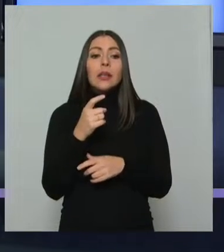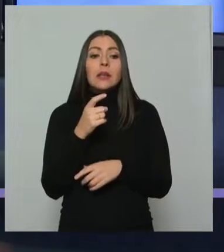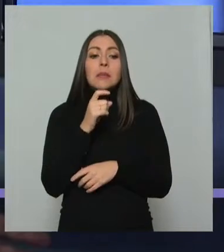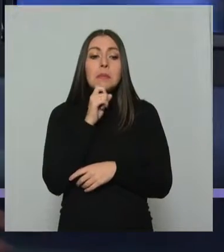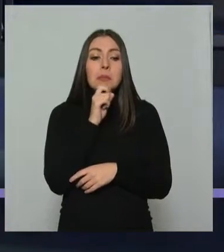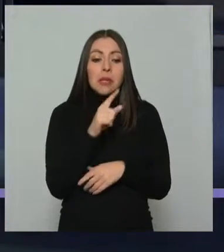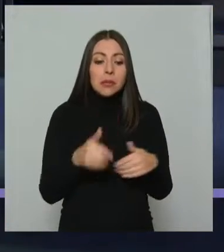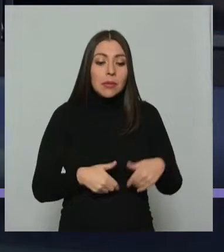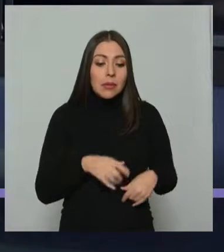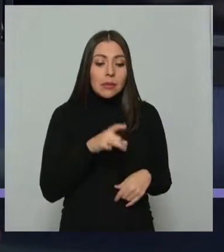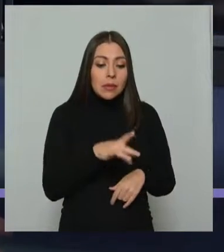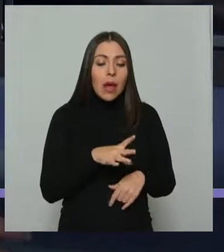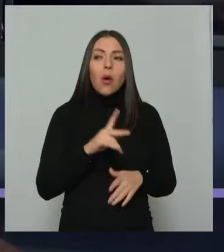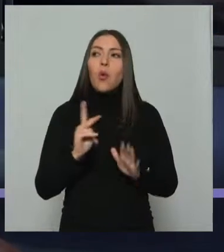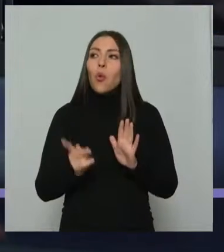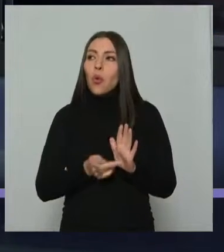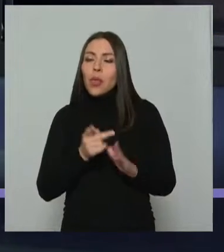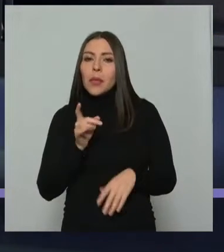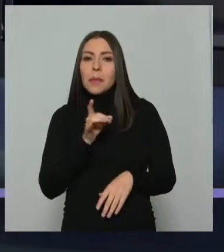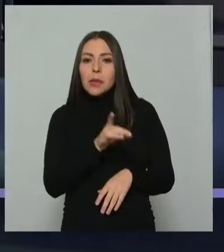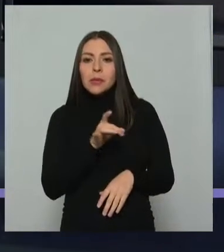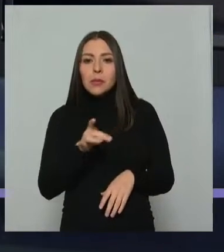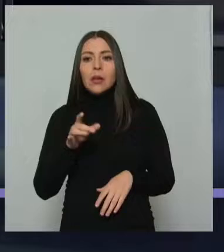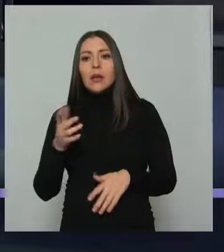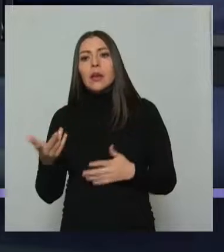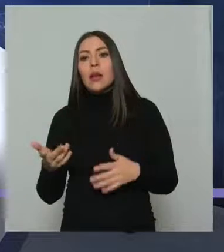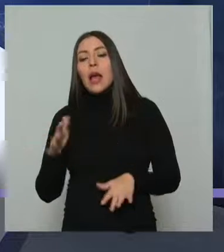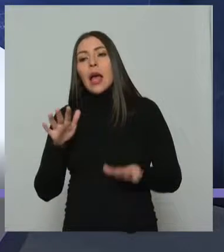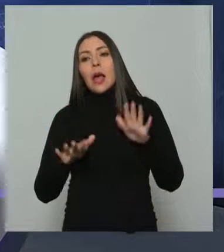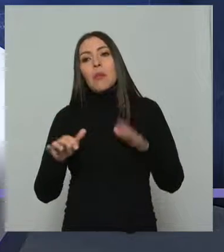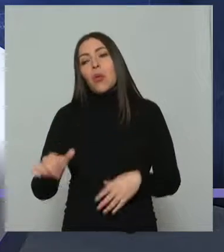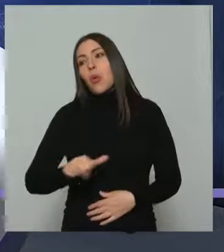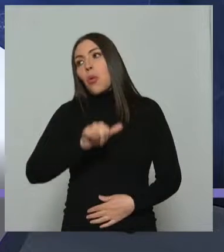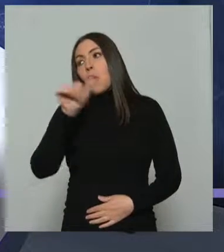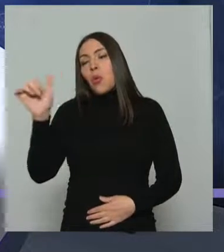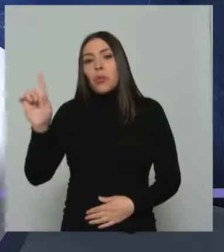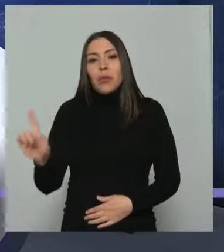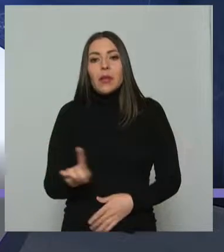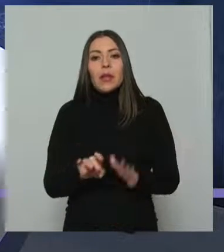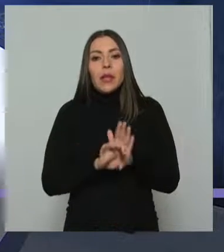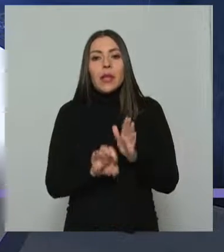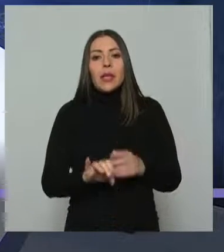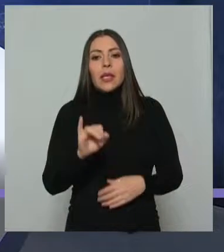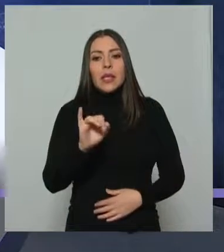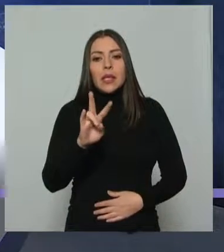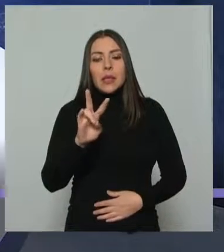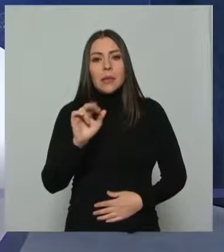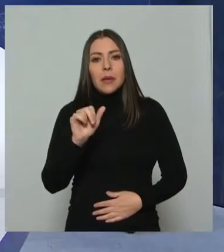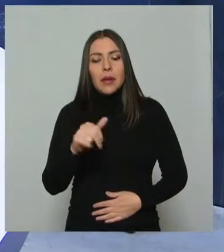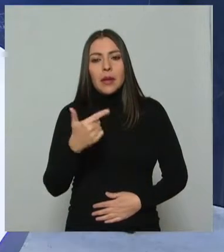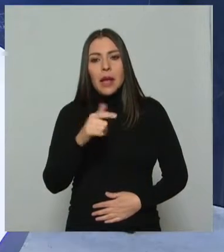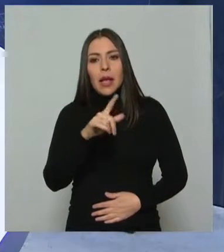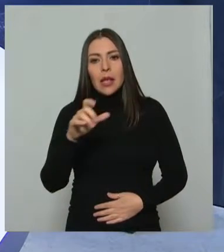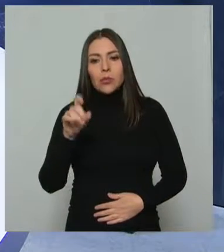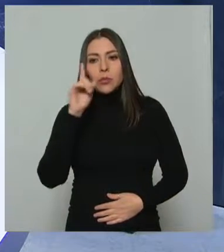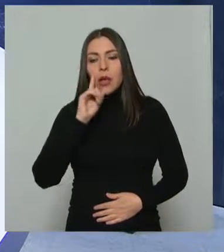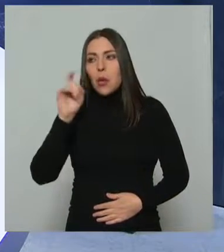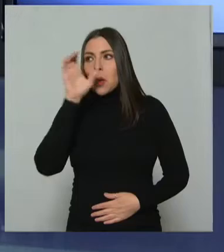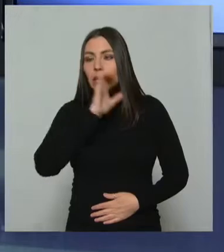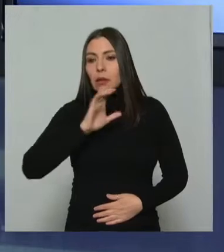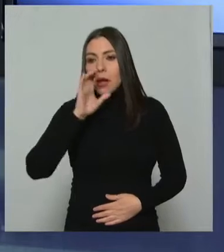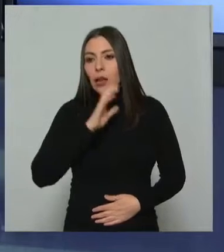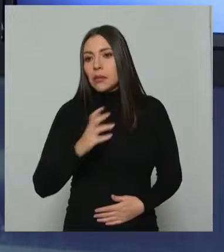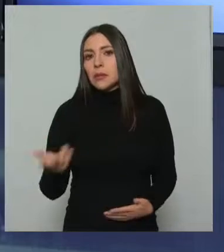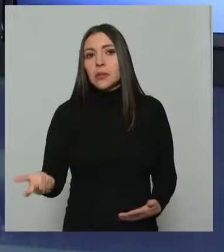directores y otras veces vienen directoras como Iván Gallegos, que se presenta el día 12, que es de Aguascalientes, pero